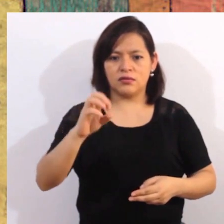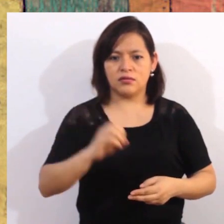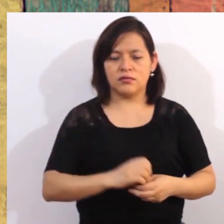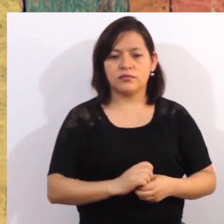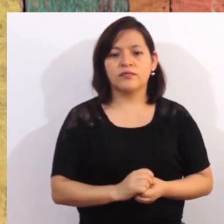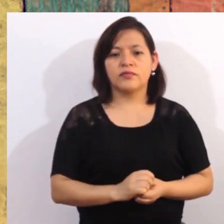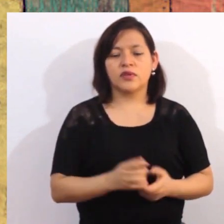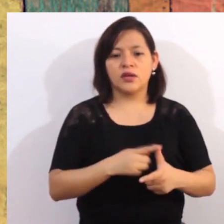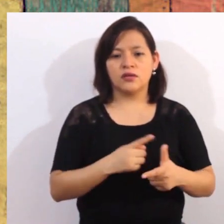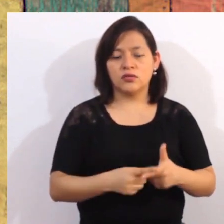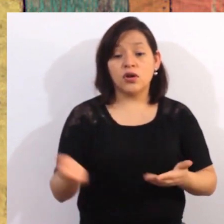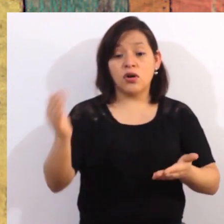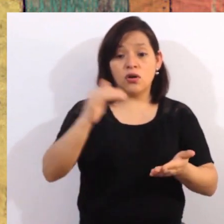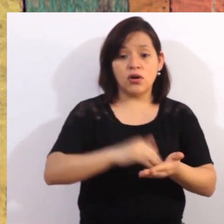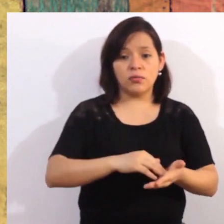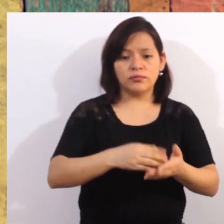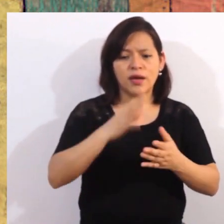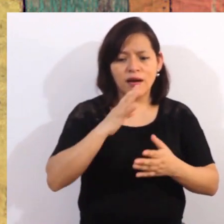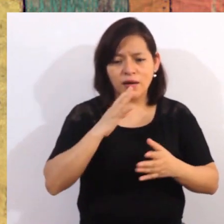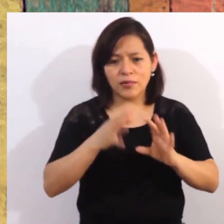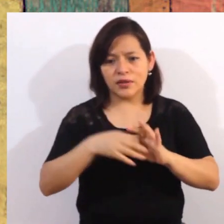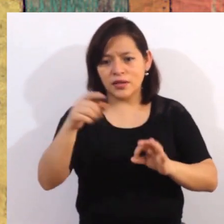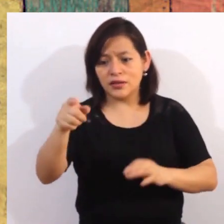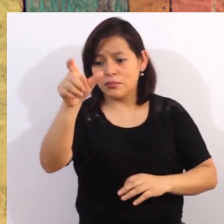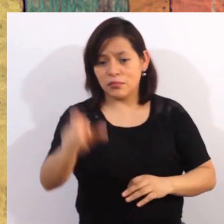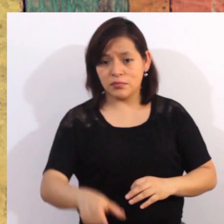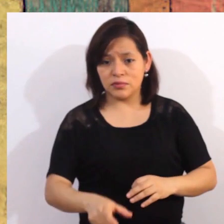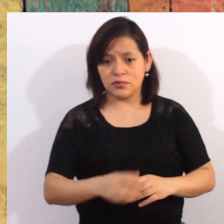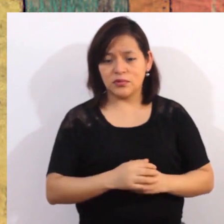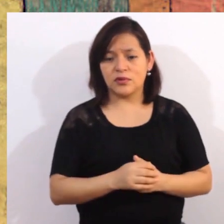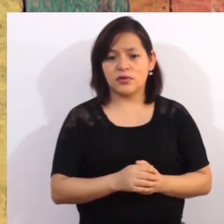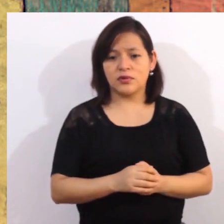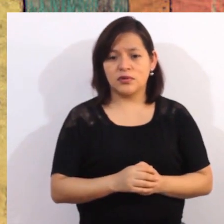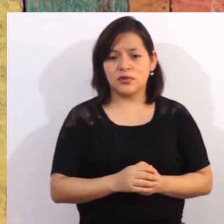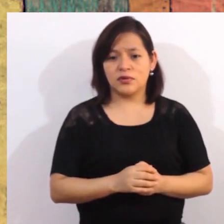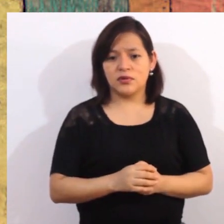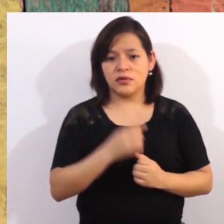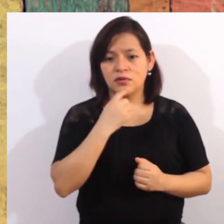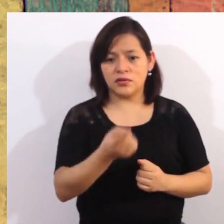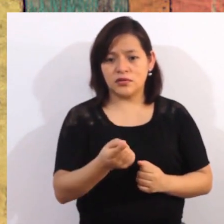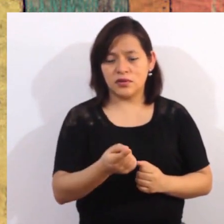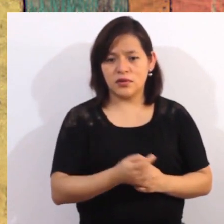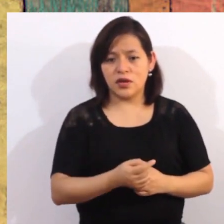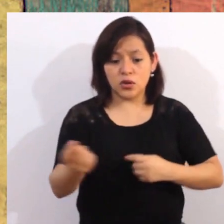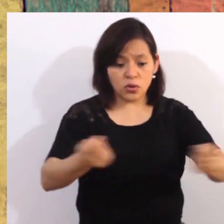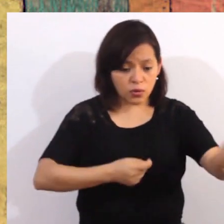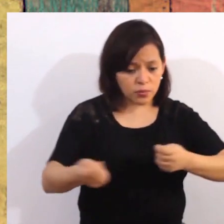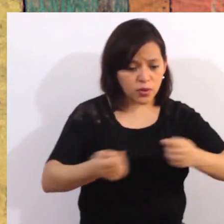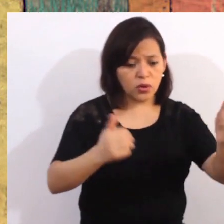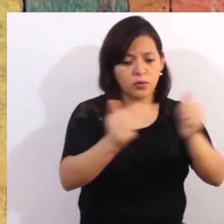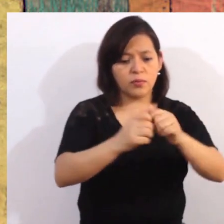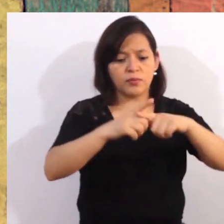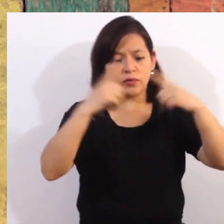Obviamente, ahora aquí se vuelve a hablar de este personaje. Y se dice, cuando se haya levantado,